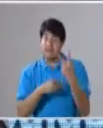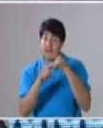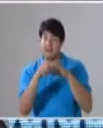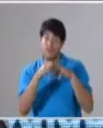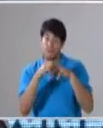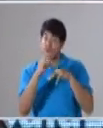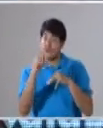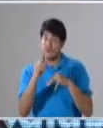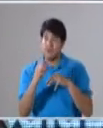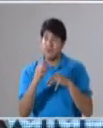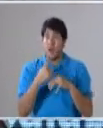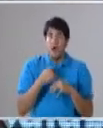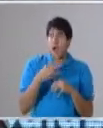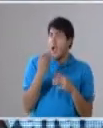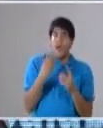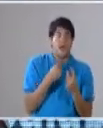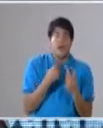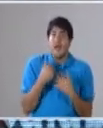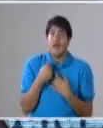eso, ¿verdad?